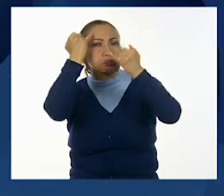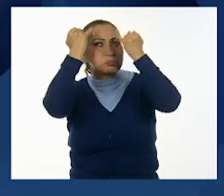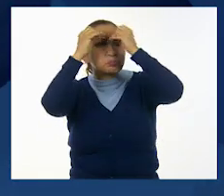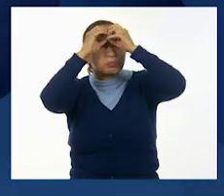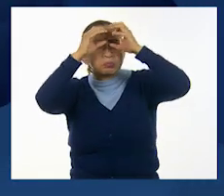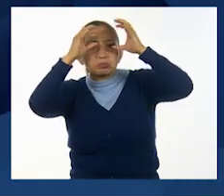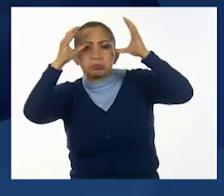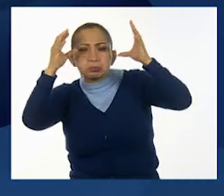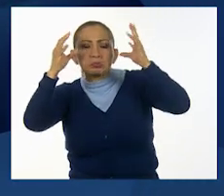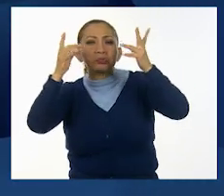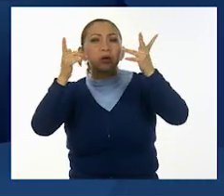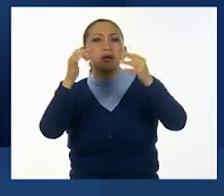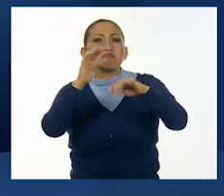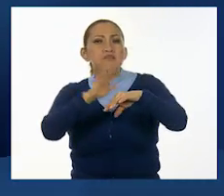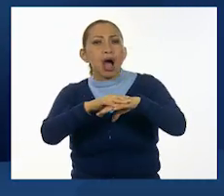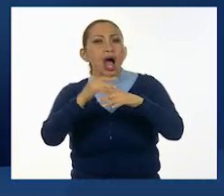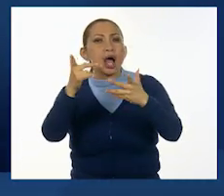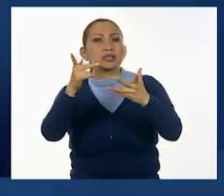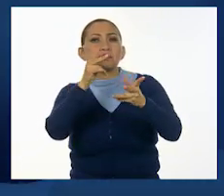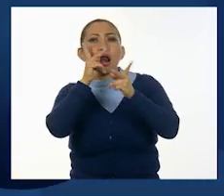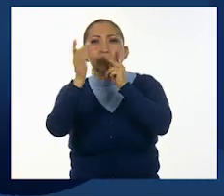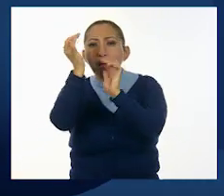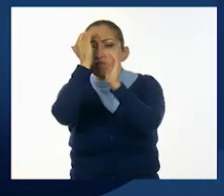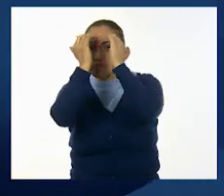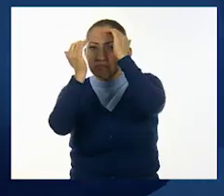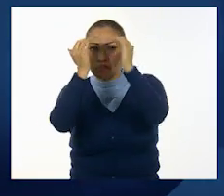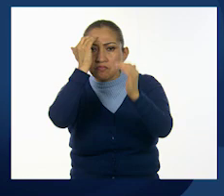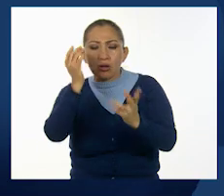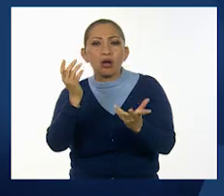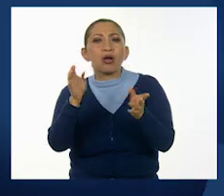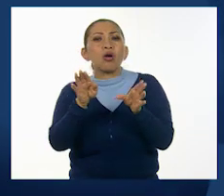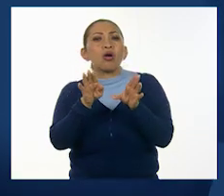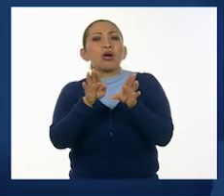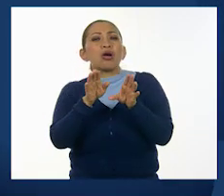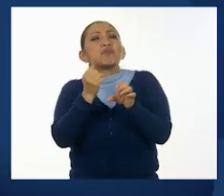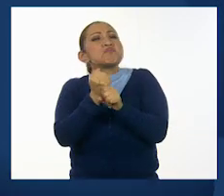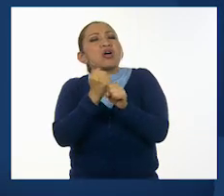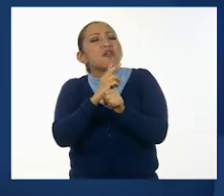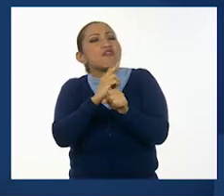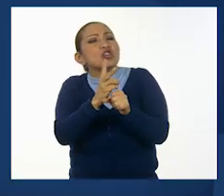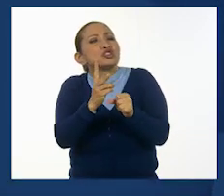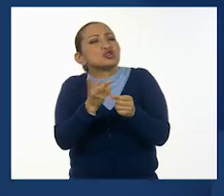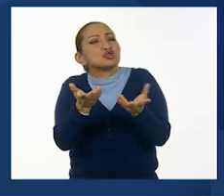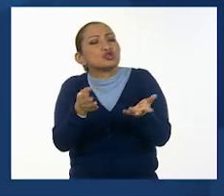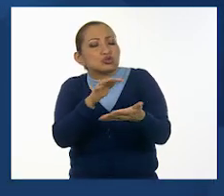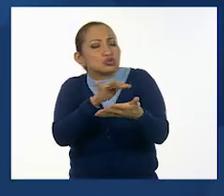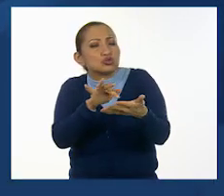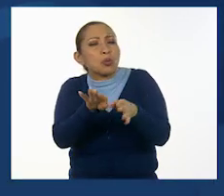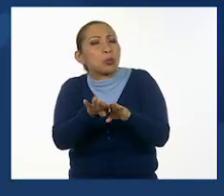creatividad, incrementar nuestro vocabulario. ¿Cómo practicar la lectura en voz alta?